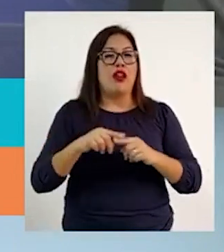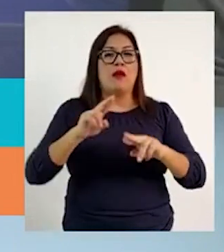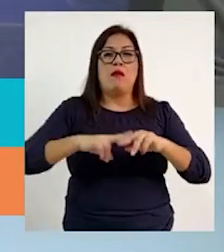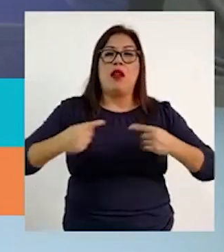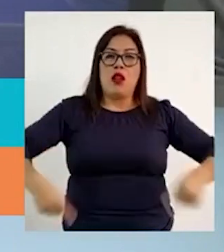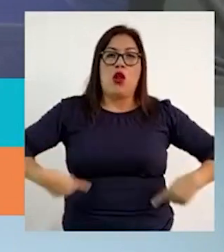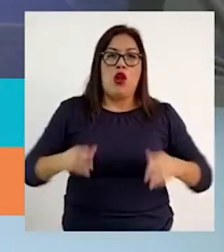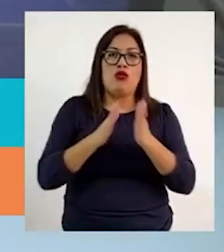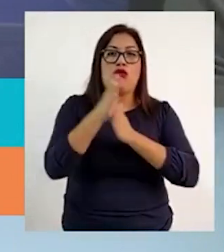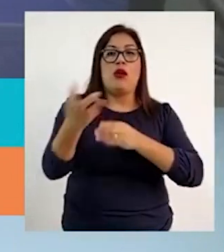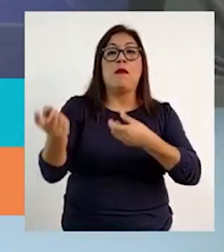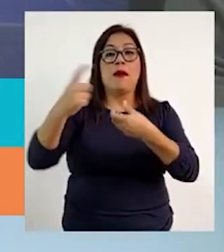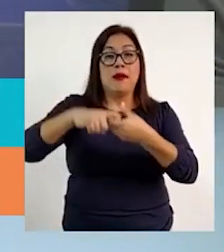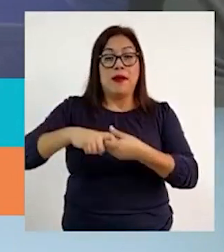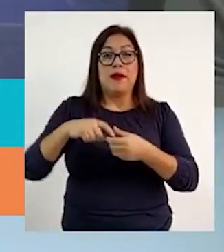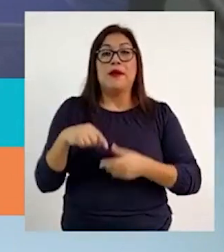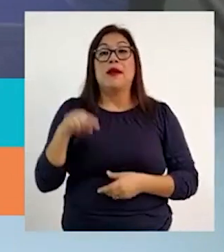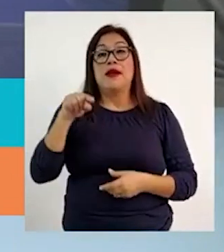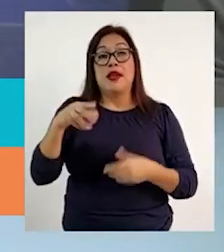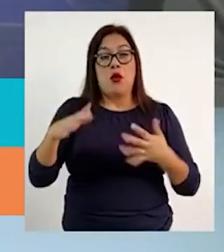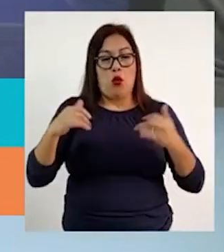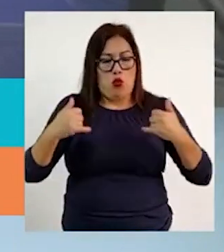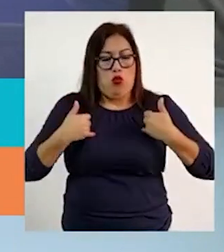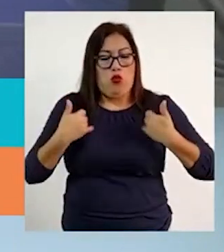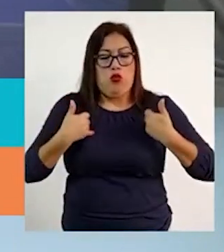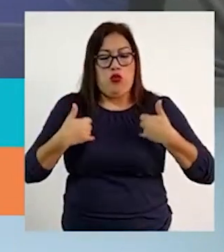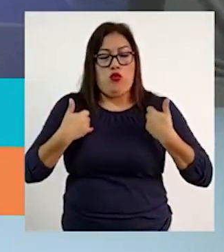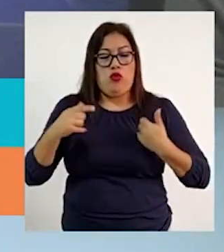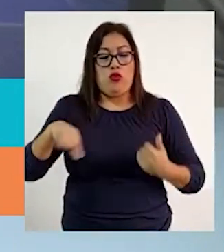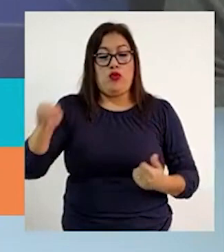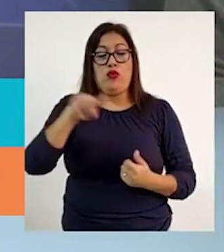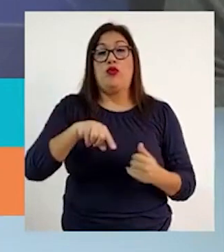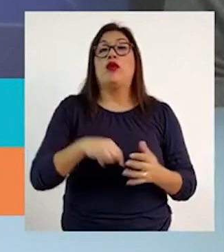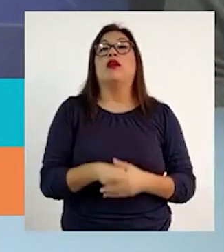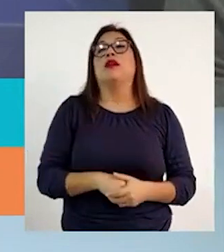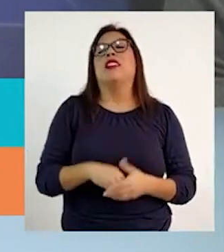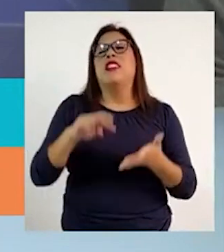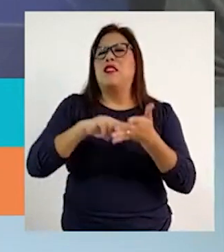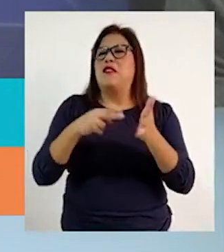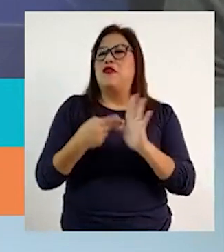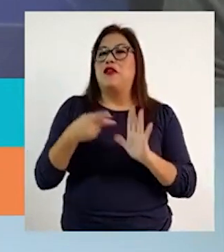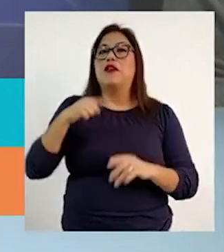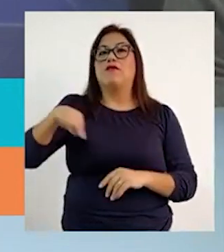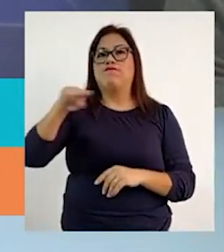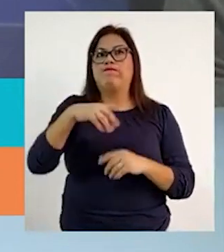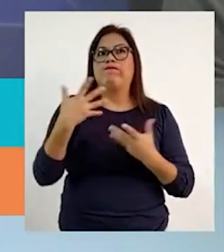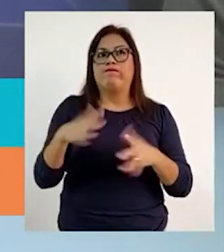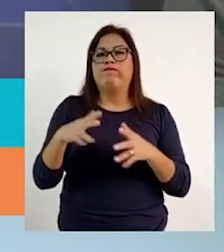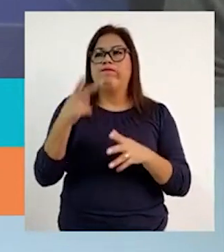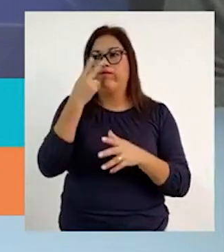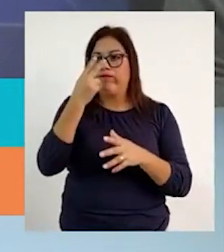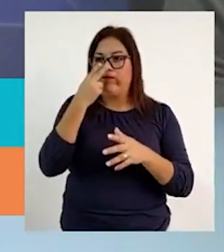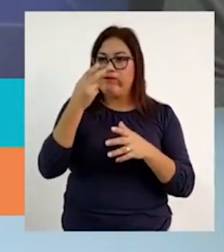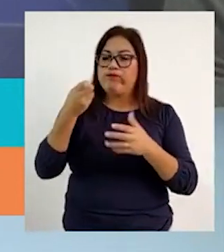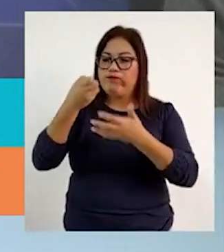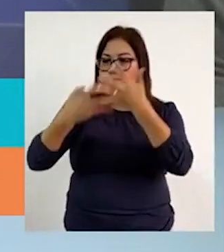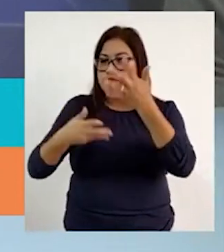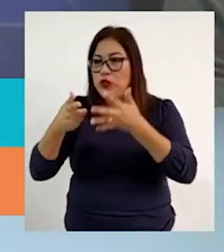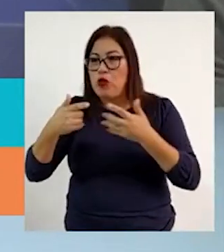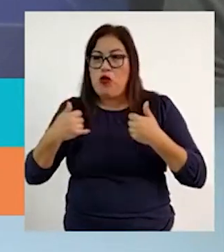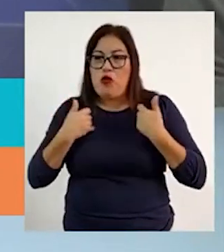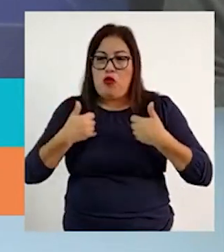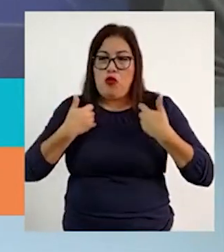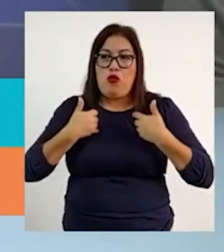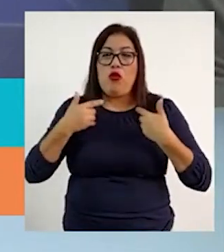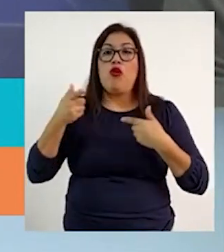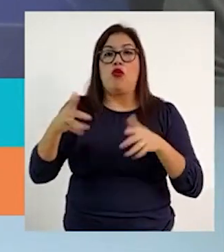participar, y estos son juveniles, quiere decir que se viene una cantera de jóvenes que van a ser el futuro